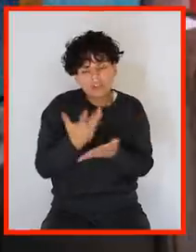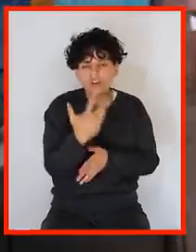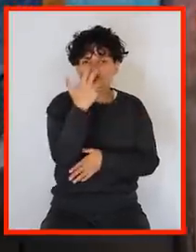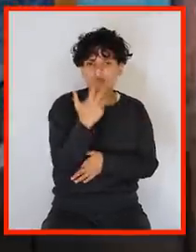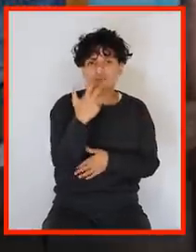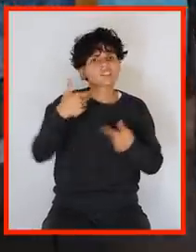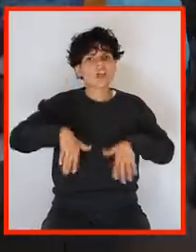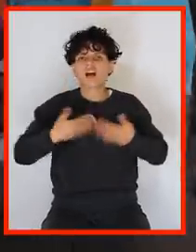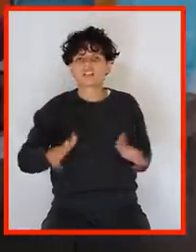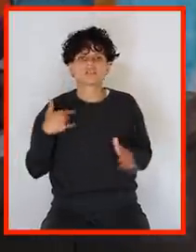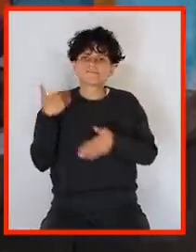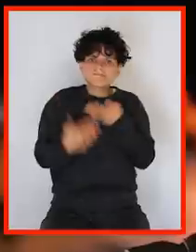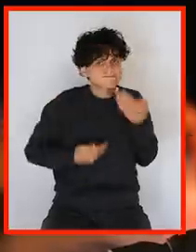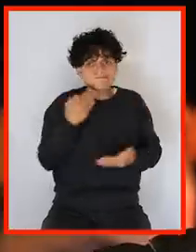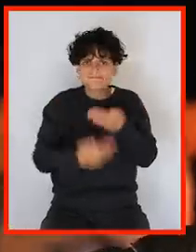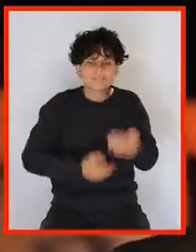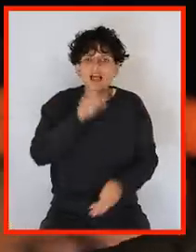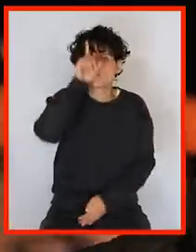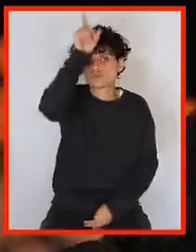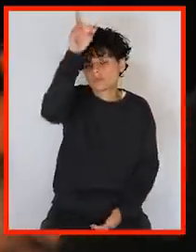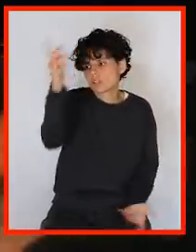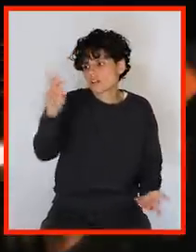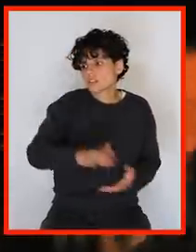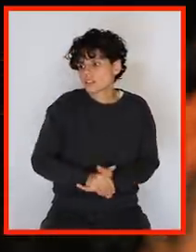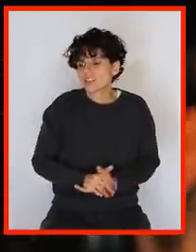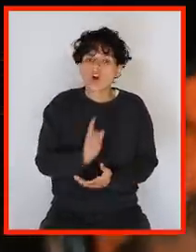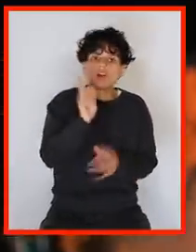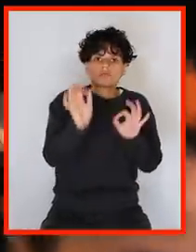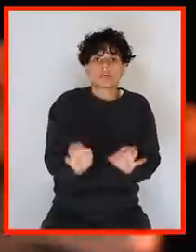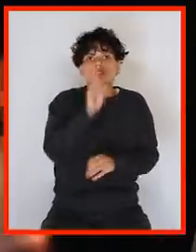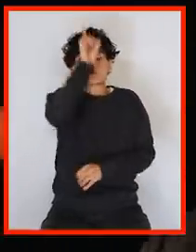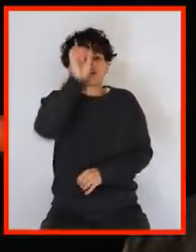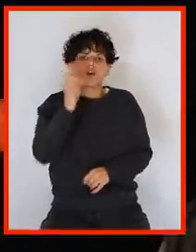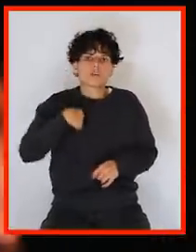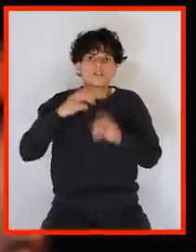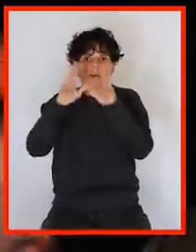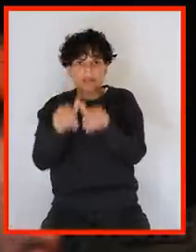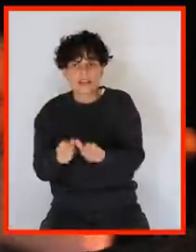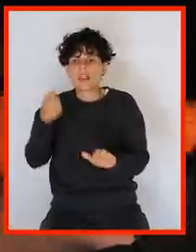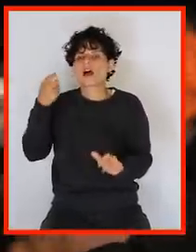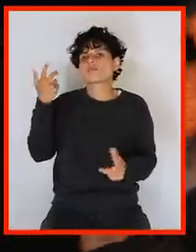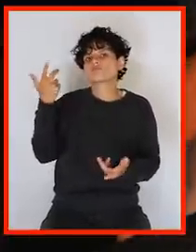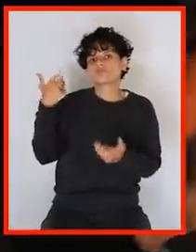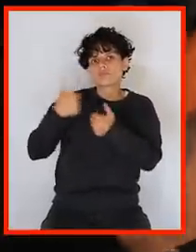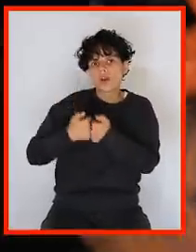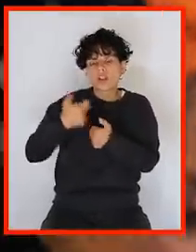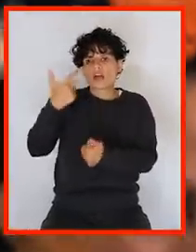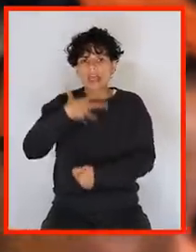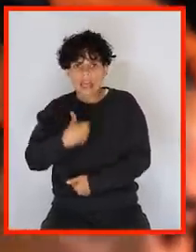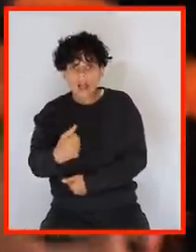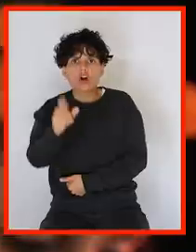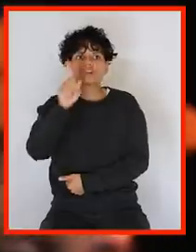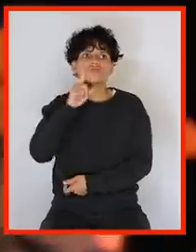Es que yo ya como que me acostumbré a esto, ¿cachai? O sea, no es que me haya acostumbrado, sino que ya tengo mi familia, tengo mi hijo, tengo mi pareja, tengo la casa,